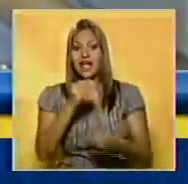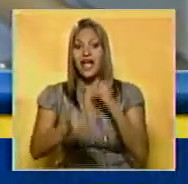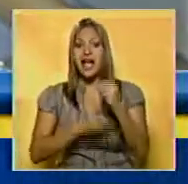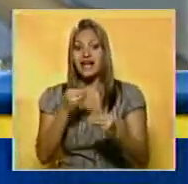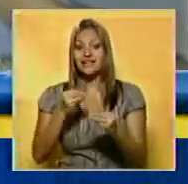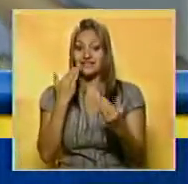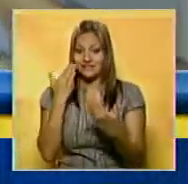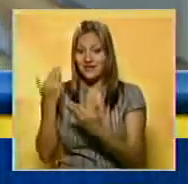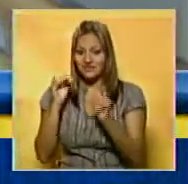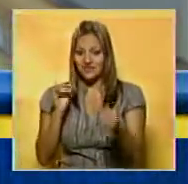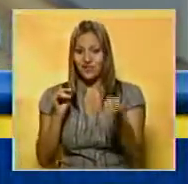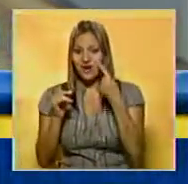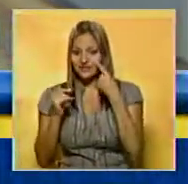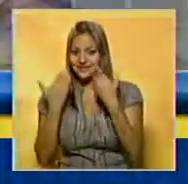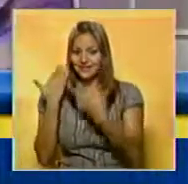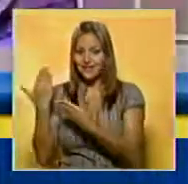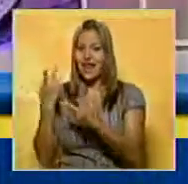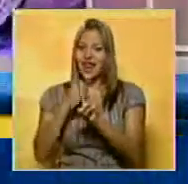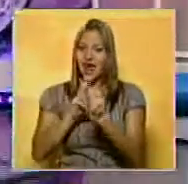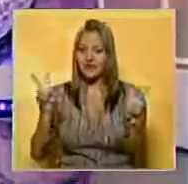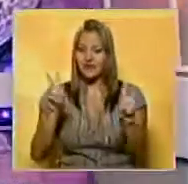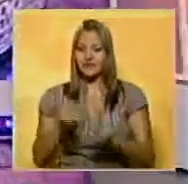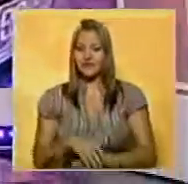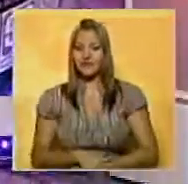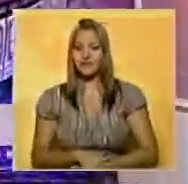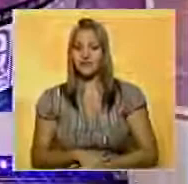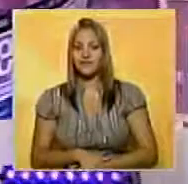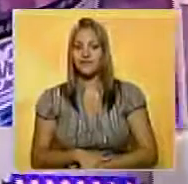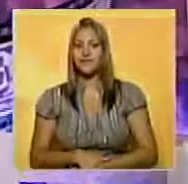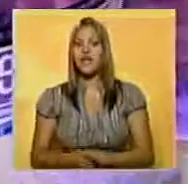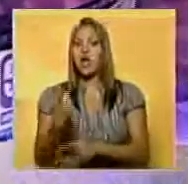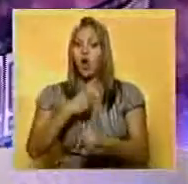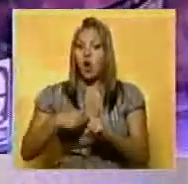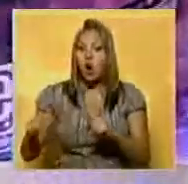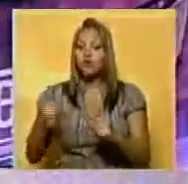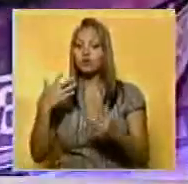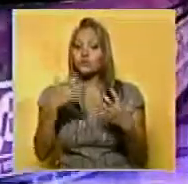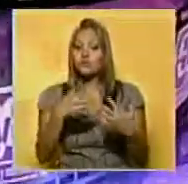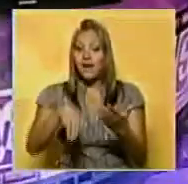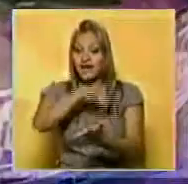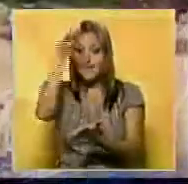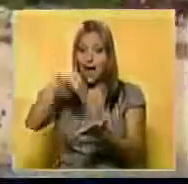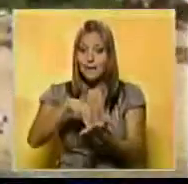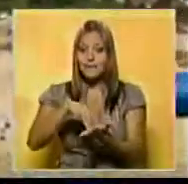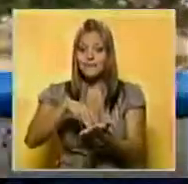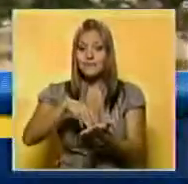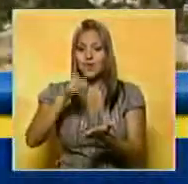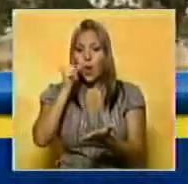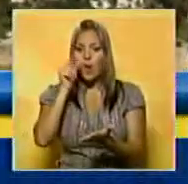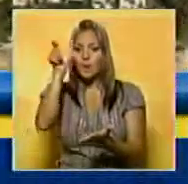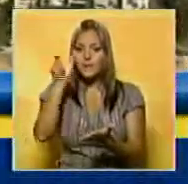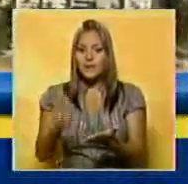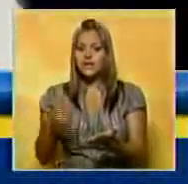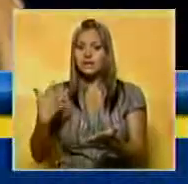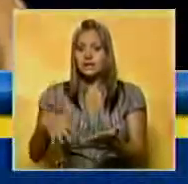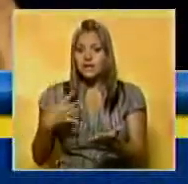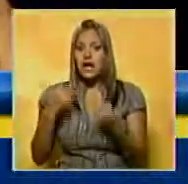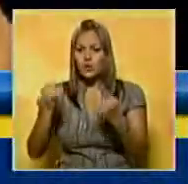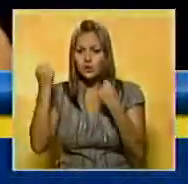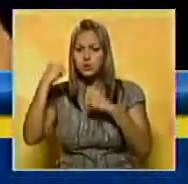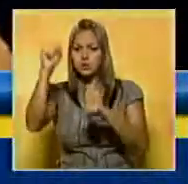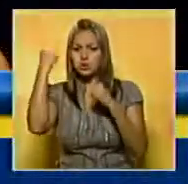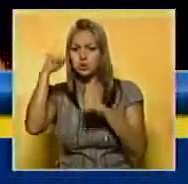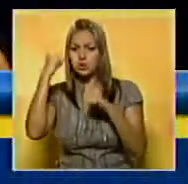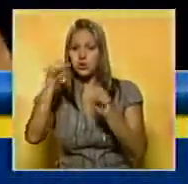sus dedos la señal de la paz. Y en Miami, Chayanne se puso a sudar la gota gorda. El astro boricua se encuentra ensayando para su